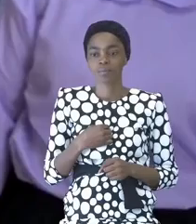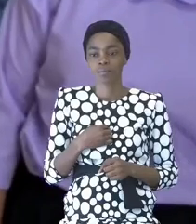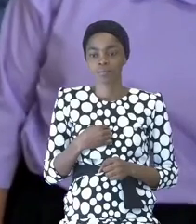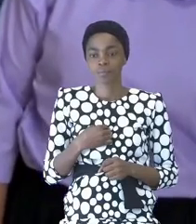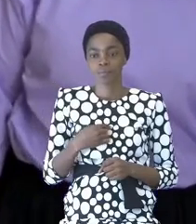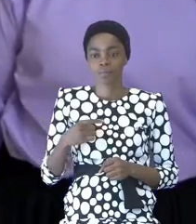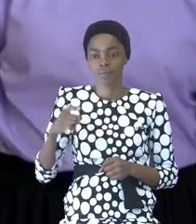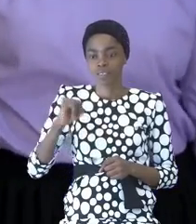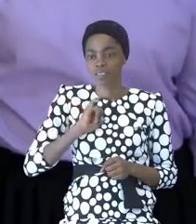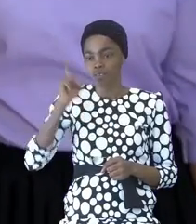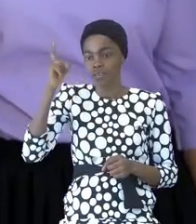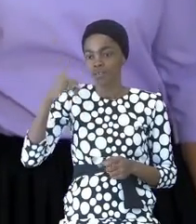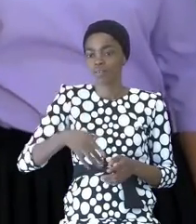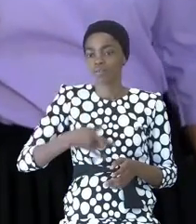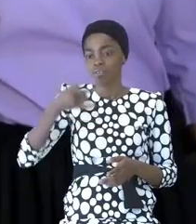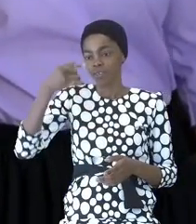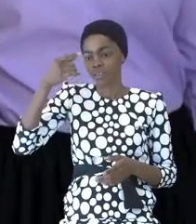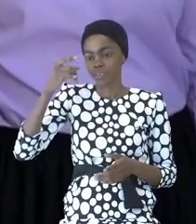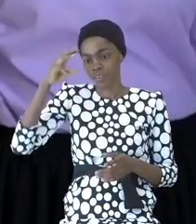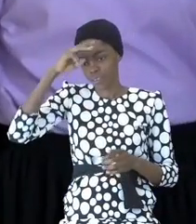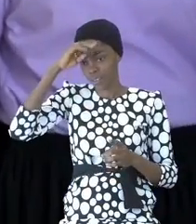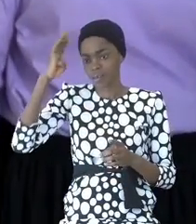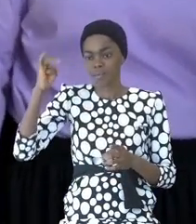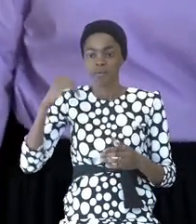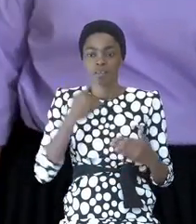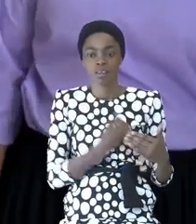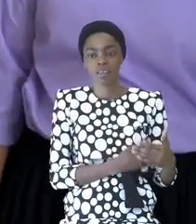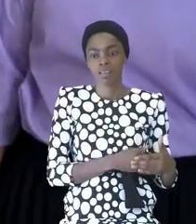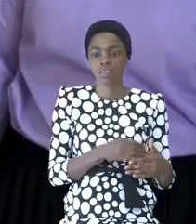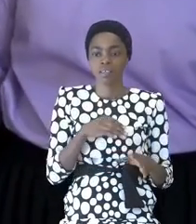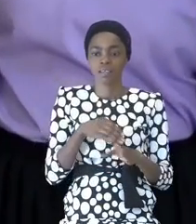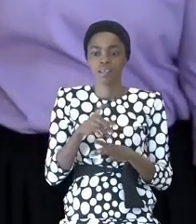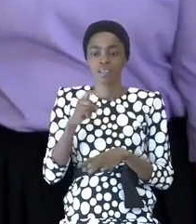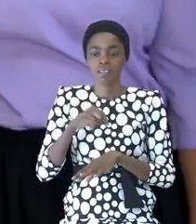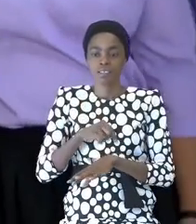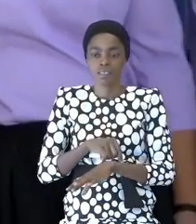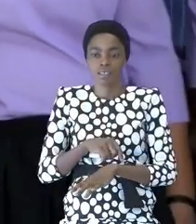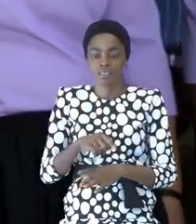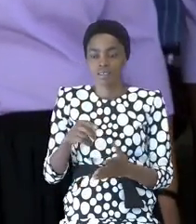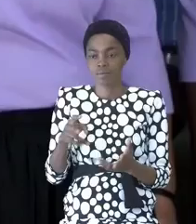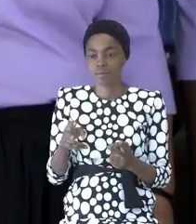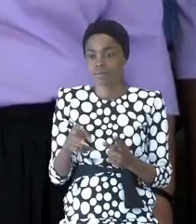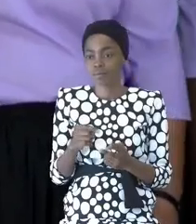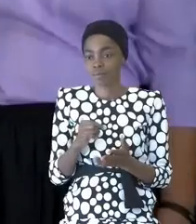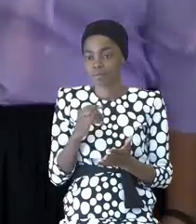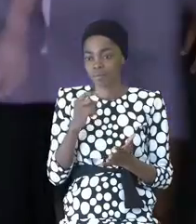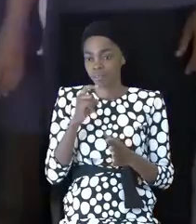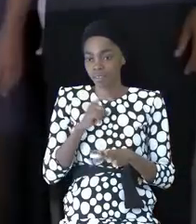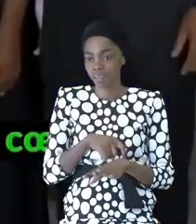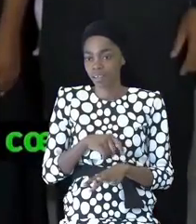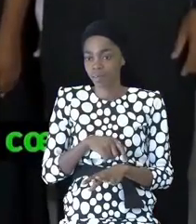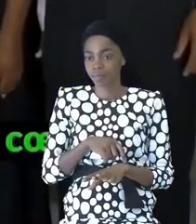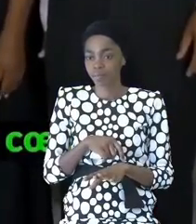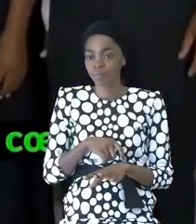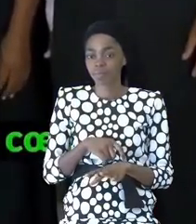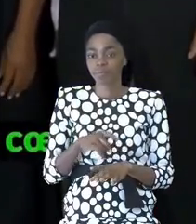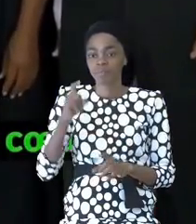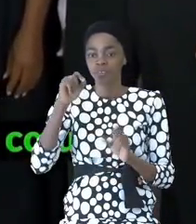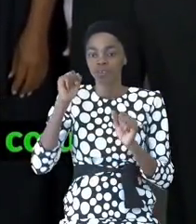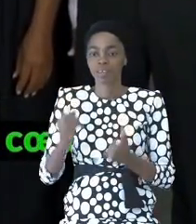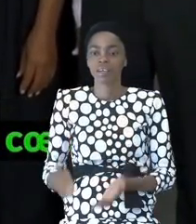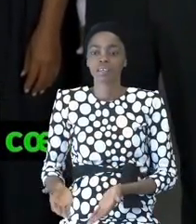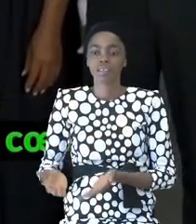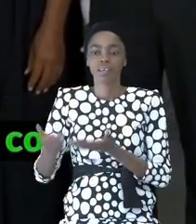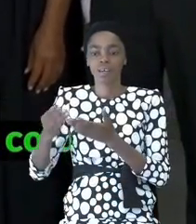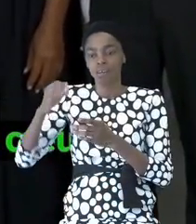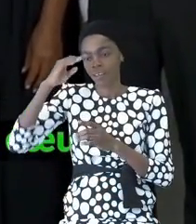oír. Lo voy a sentir a tu lado en este mismo instante, lo